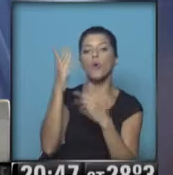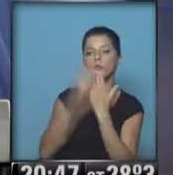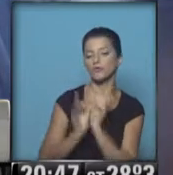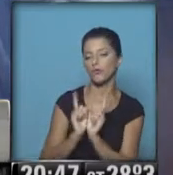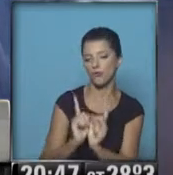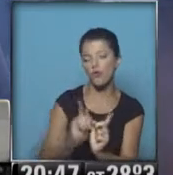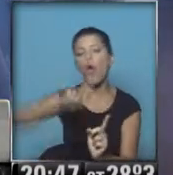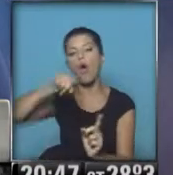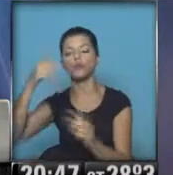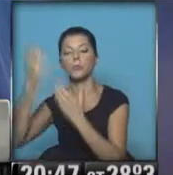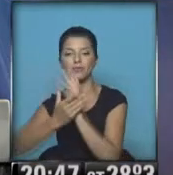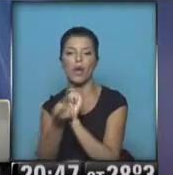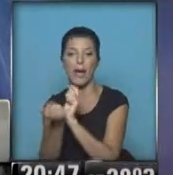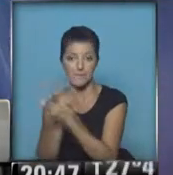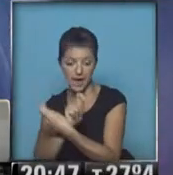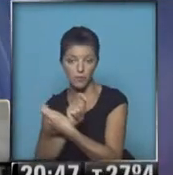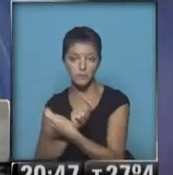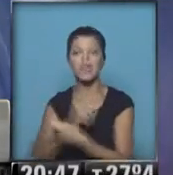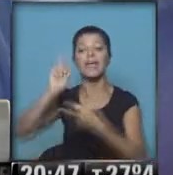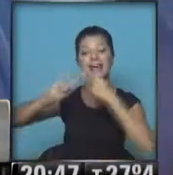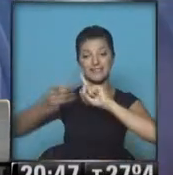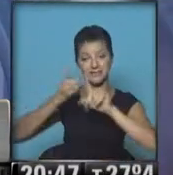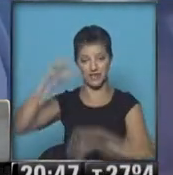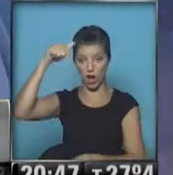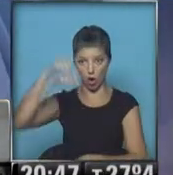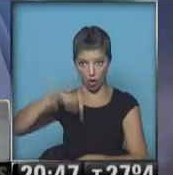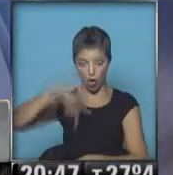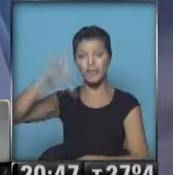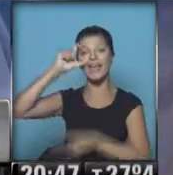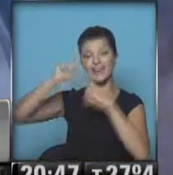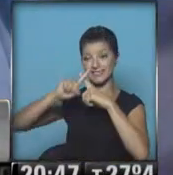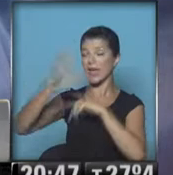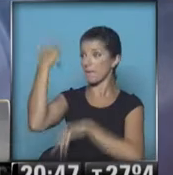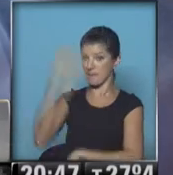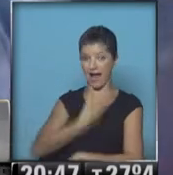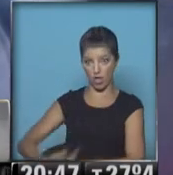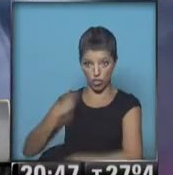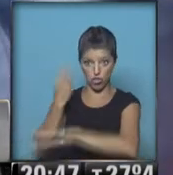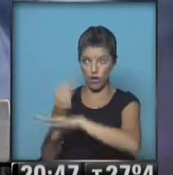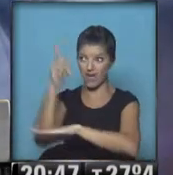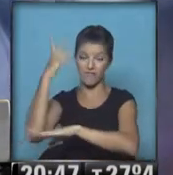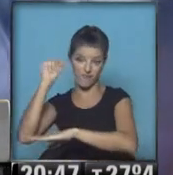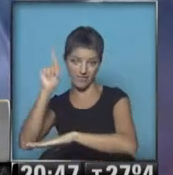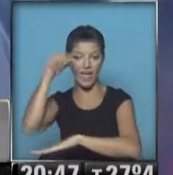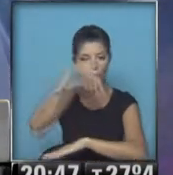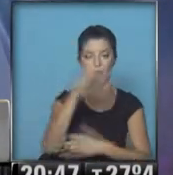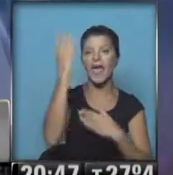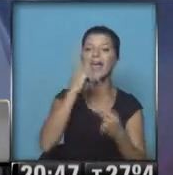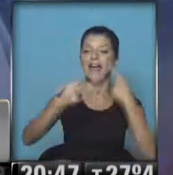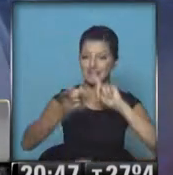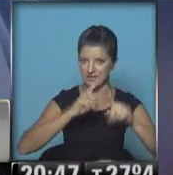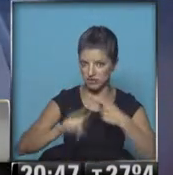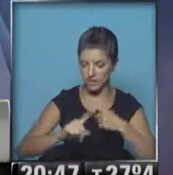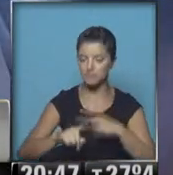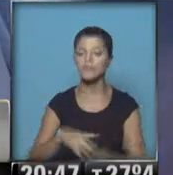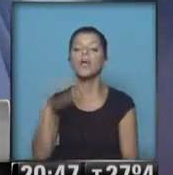quedado, otros han cambiado, la canciller es la ahora ex embajadora de Perú en Francia. ¿Cuál va a ser la